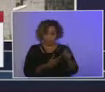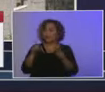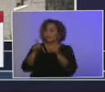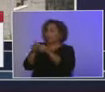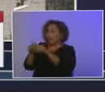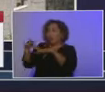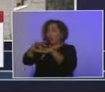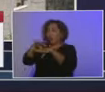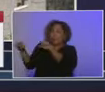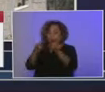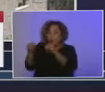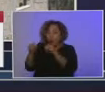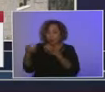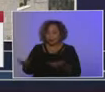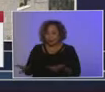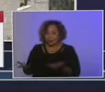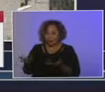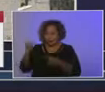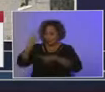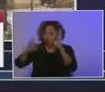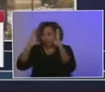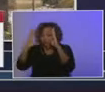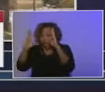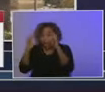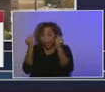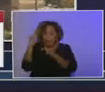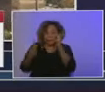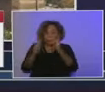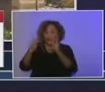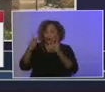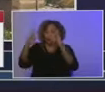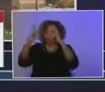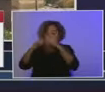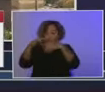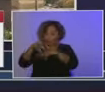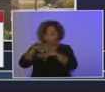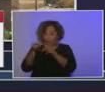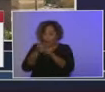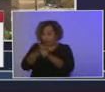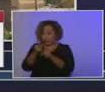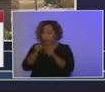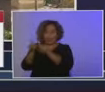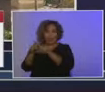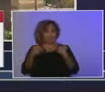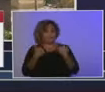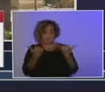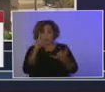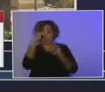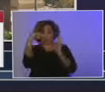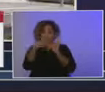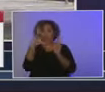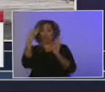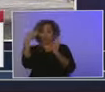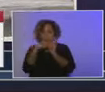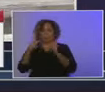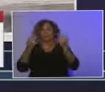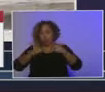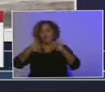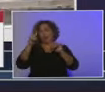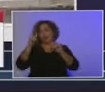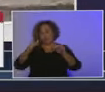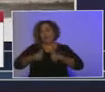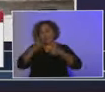si el exhibir de los terremotos no pudieron atender la cantidad de casas en terremotos. O sea, que aquí debe haber 20 a 30 mil personas hoy con toldos todavía, más o